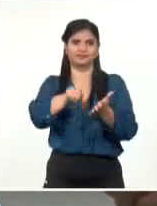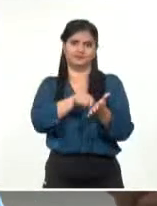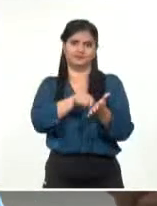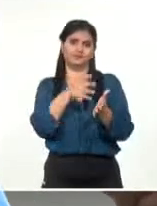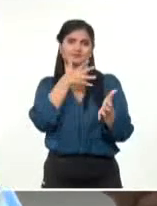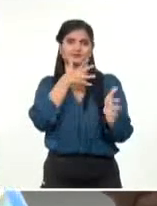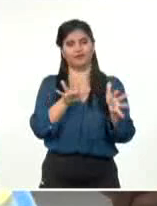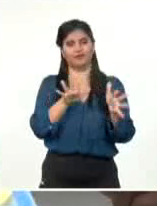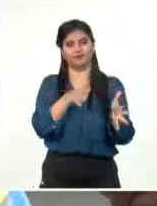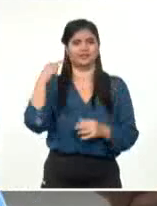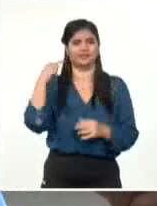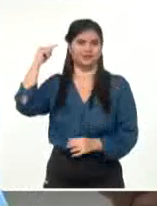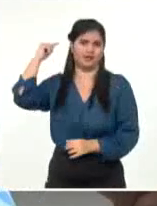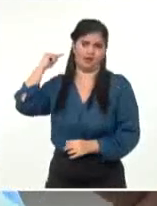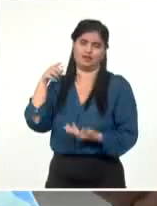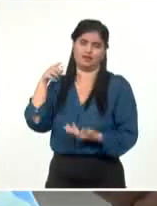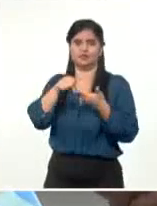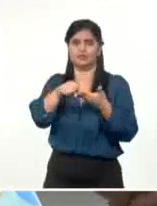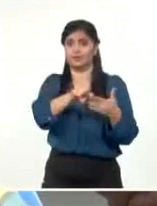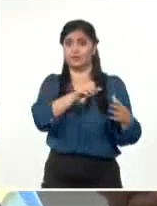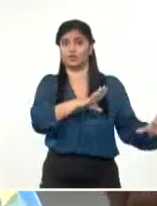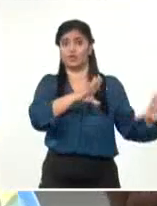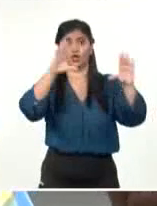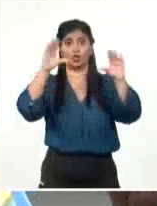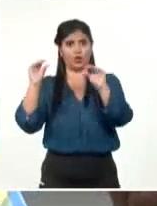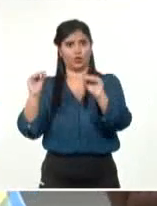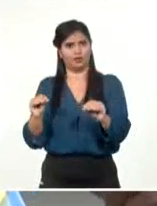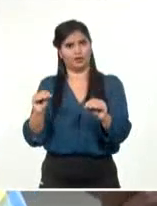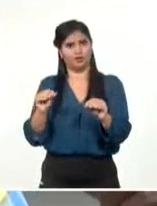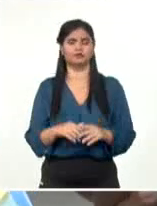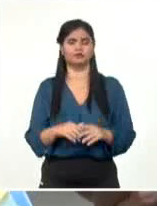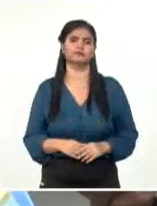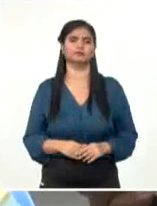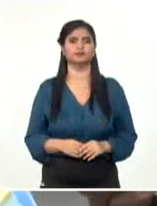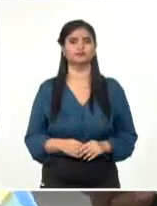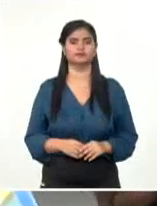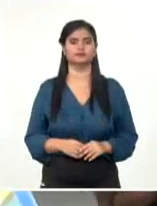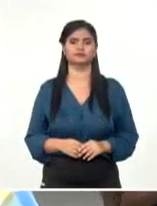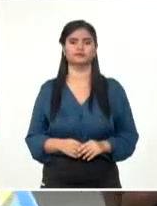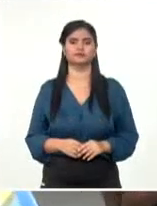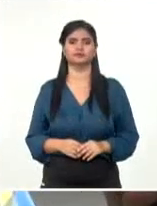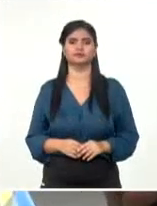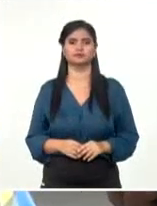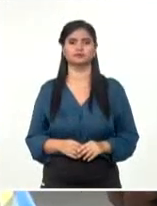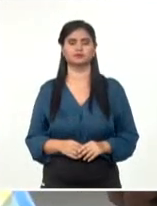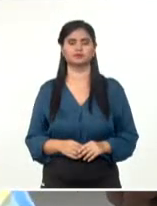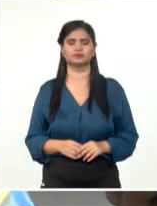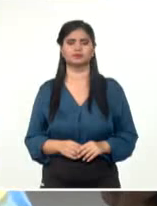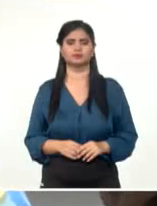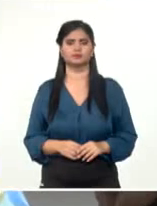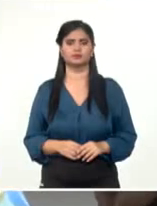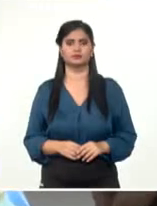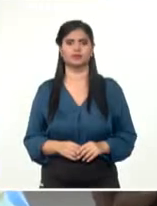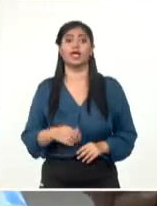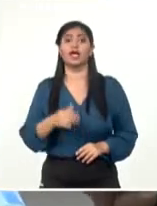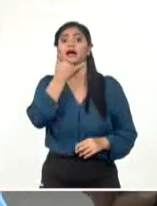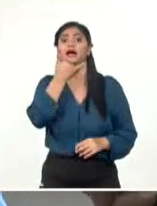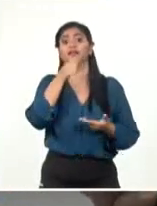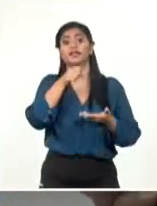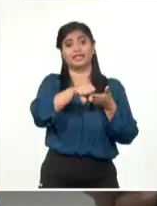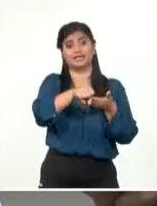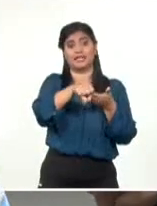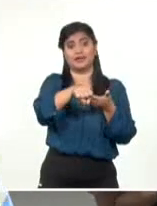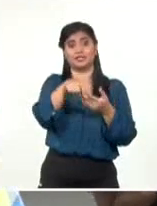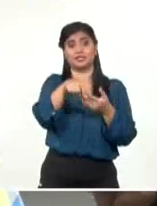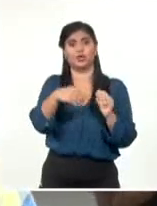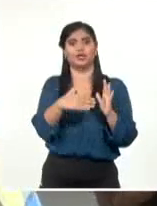sea, cubrir la demanda durante todo el día y afectar el servicio durante el periodo de la máxima demanda, por no